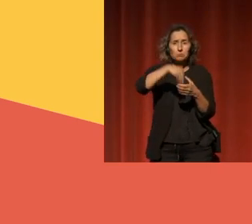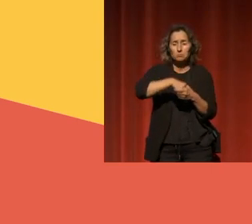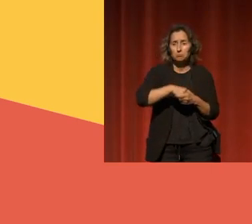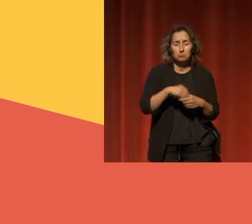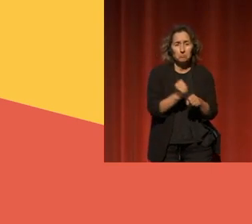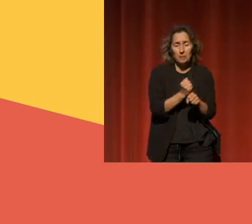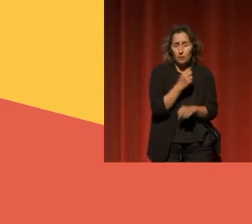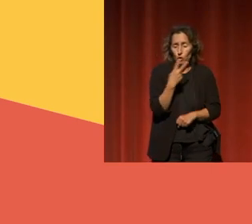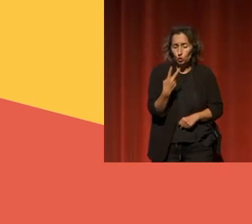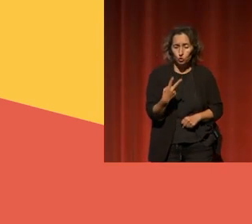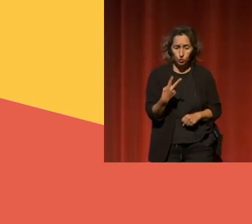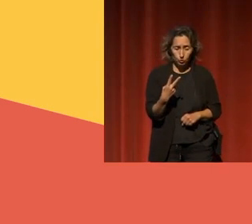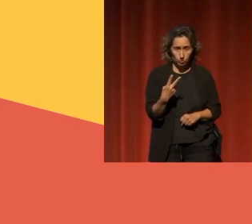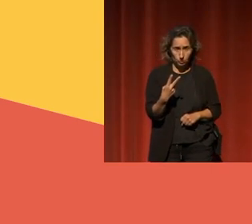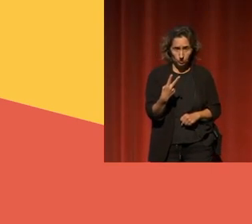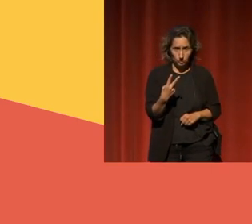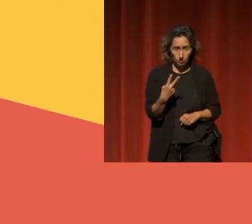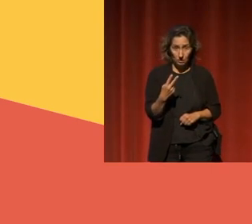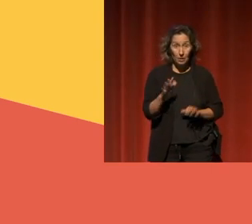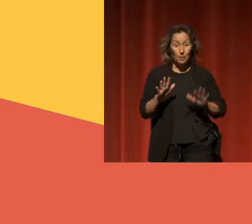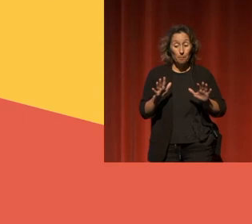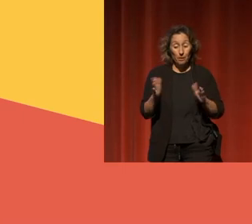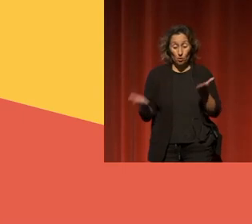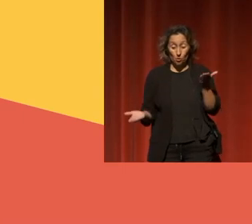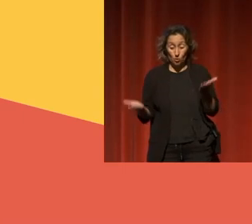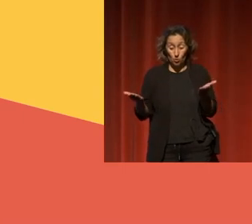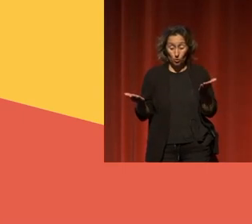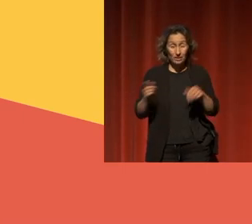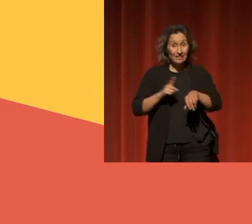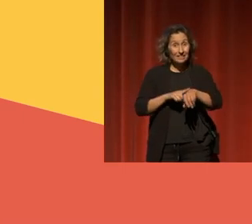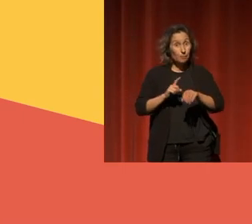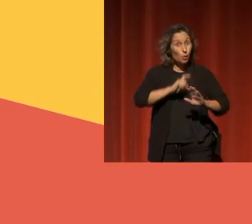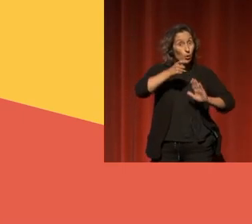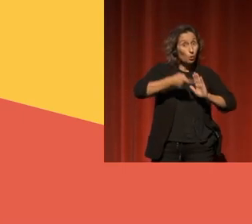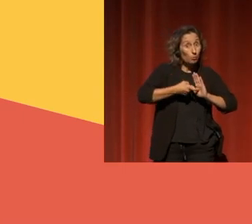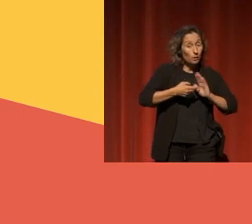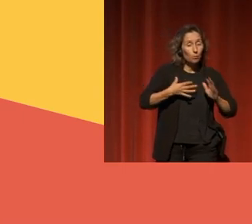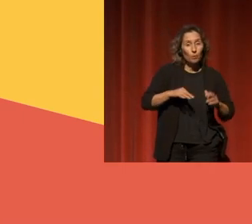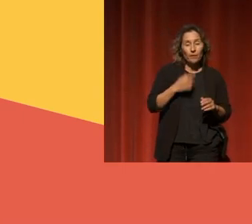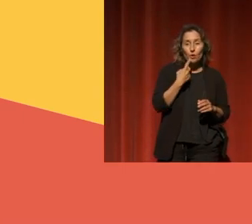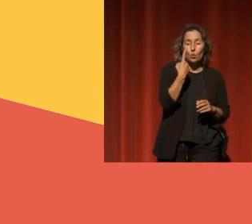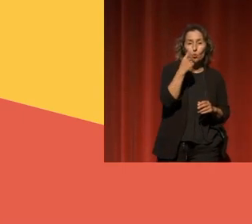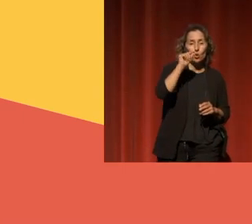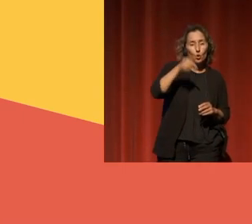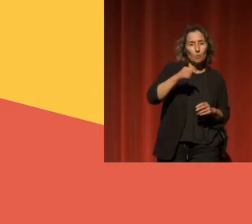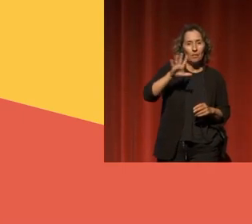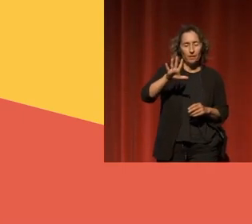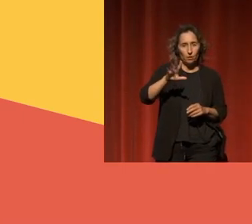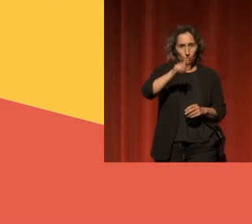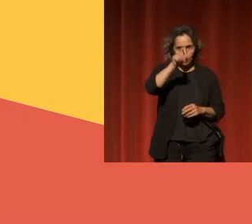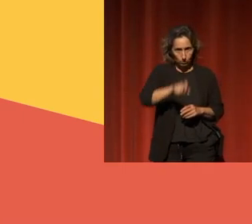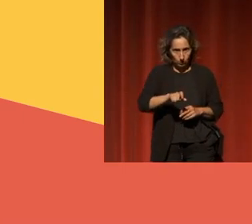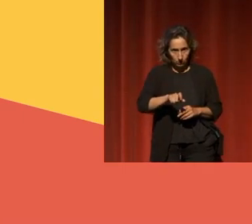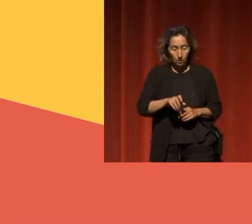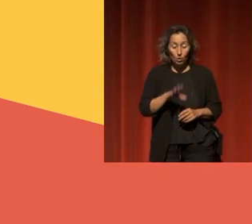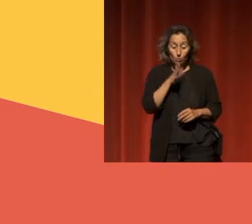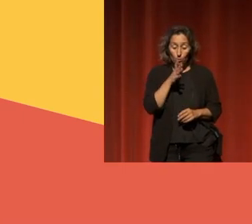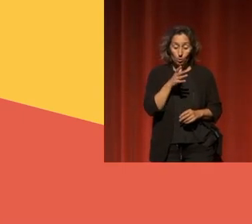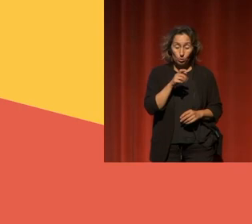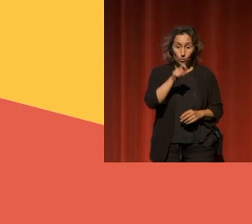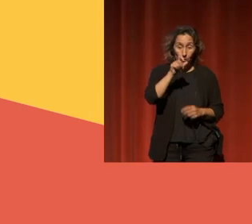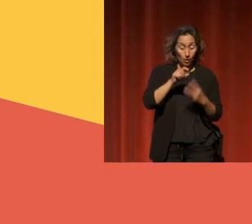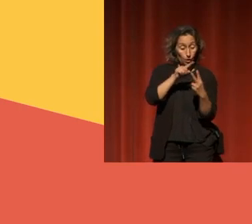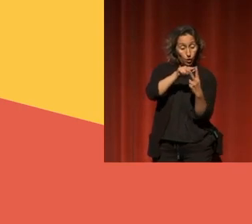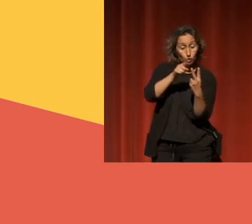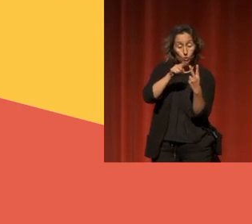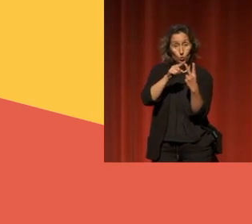personas no sin embargo en equivalencia tiempo completo podrían ser una con cinco personas por qué porque hay una persona que trabaja